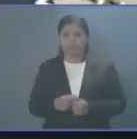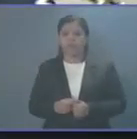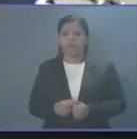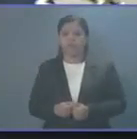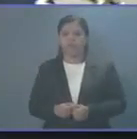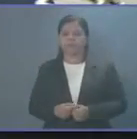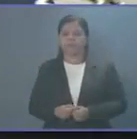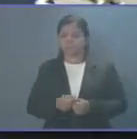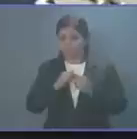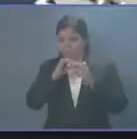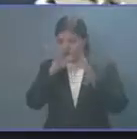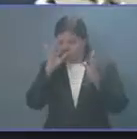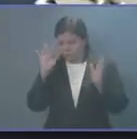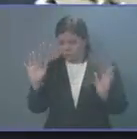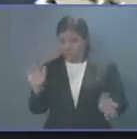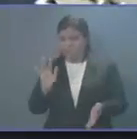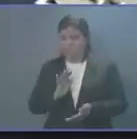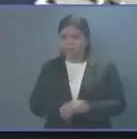por supuesto